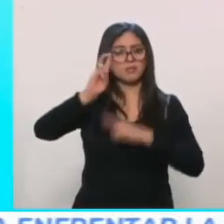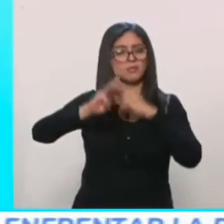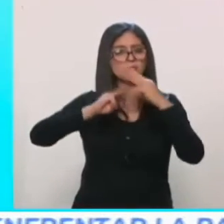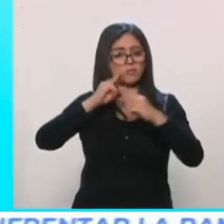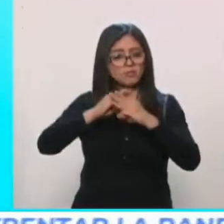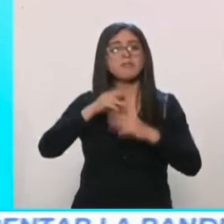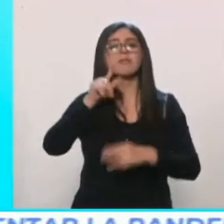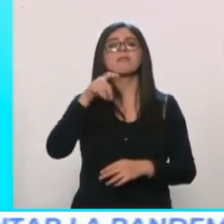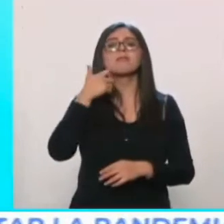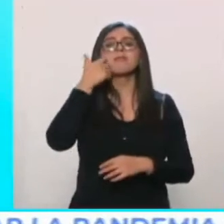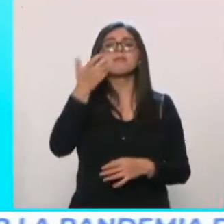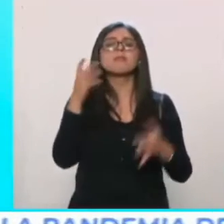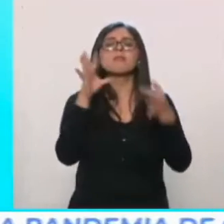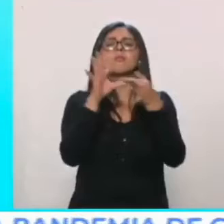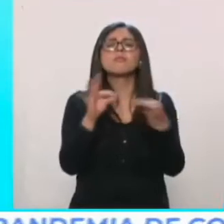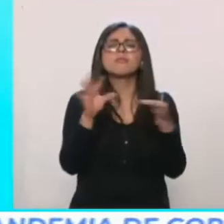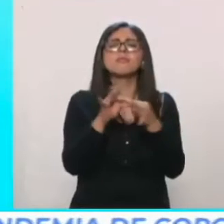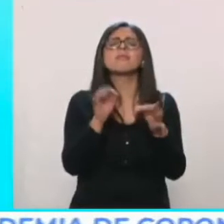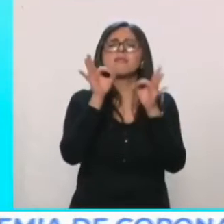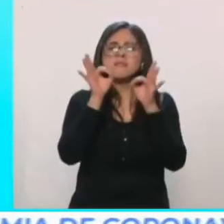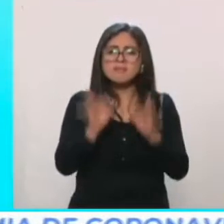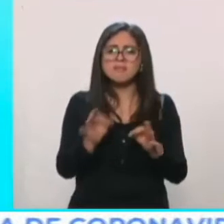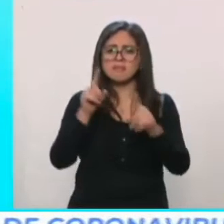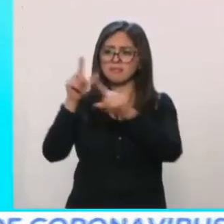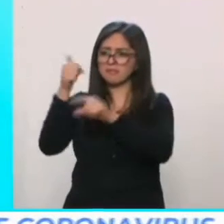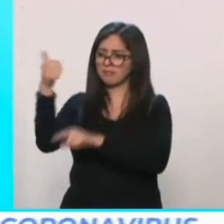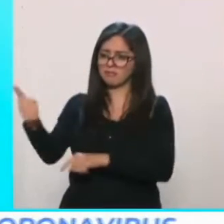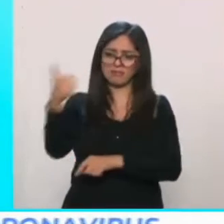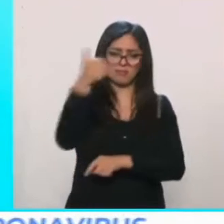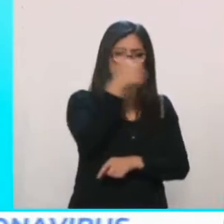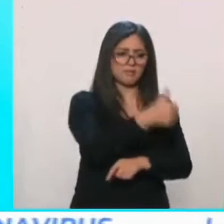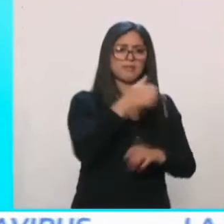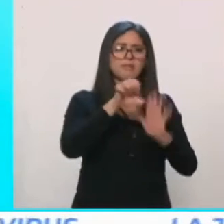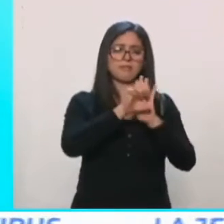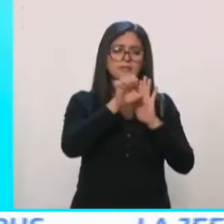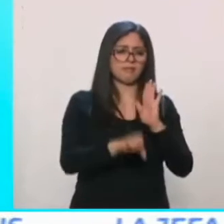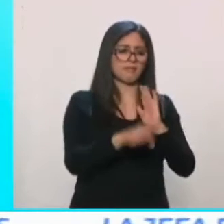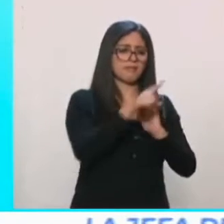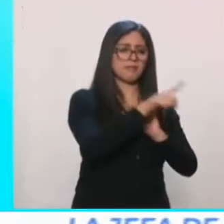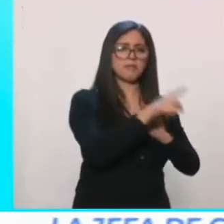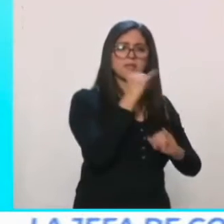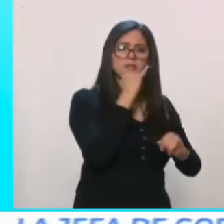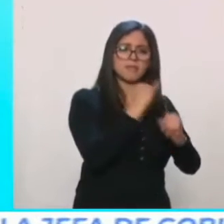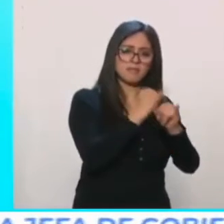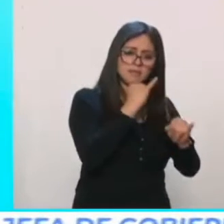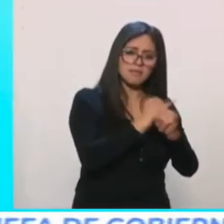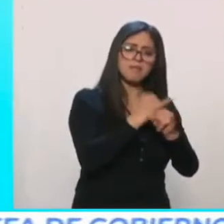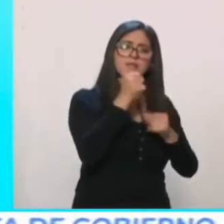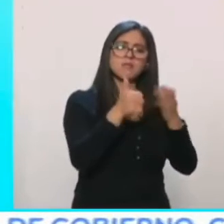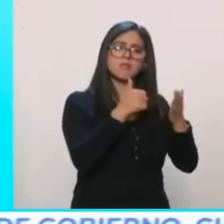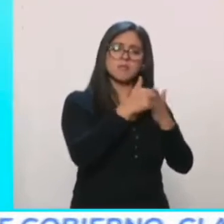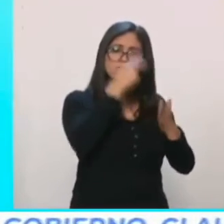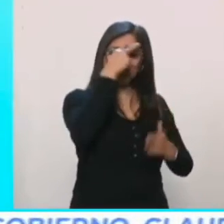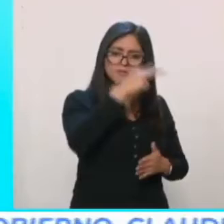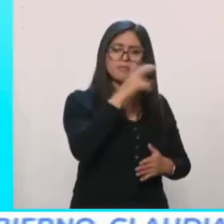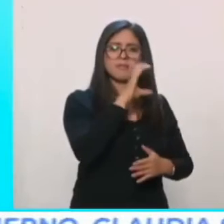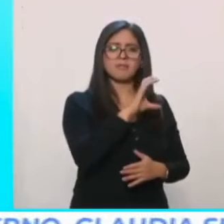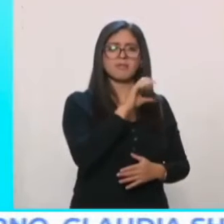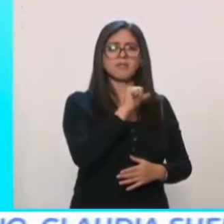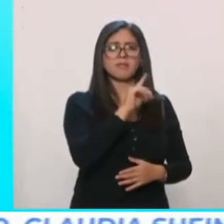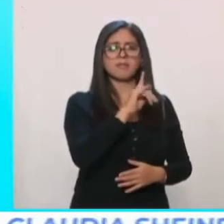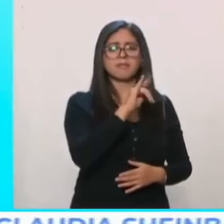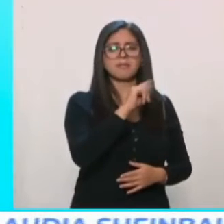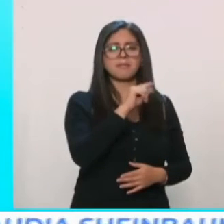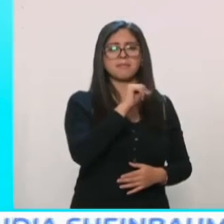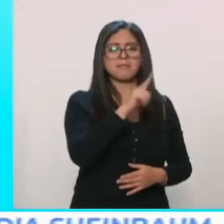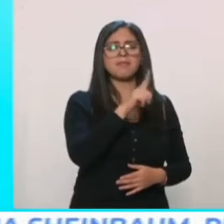la audiencia en la Ciudad de México qué es lo que se ofrece en cada una de las plataformas. Por su parte, en la Ciudad de México, Capital Cultural en nuestra casa, para Buenos Aires, Cultura en